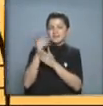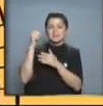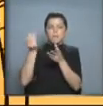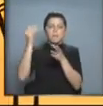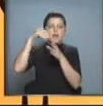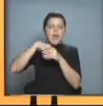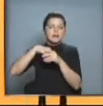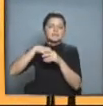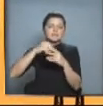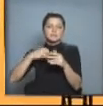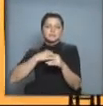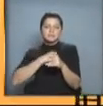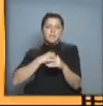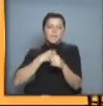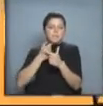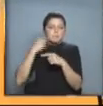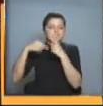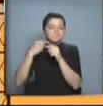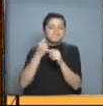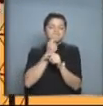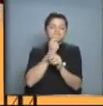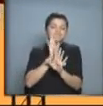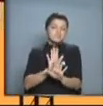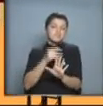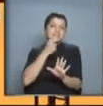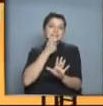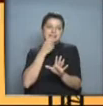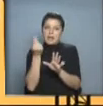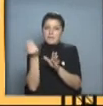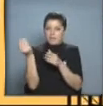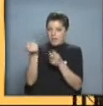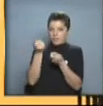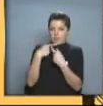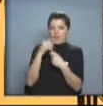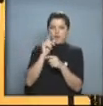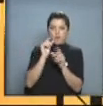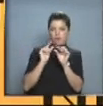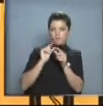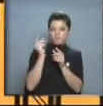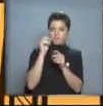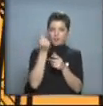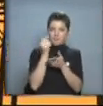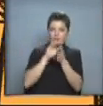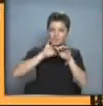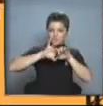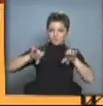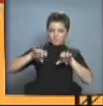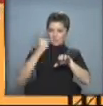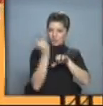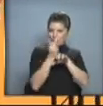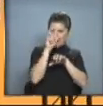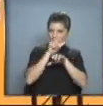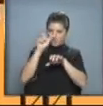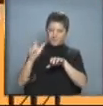no está garantizada y donde no te devuelven el dinero, sino que te lo dividen en dos. Las relaciones abiertas,